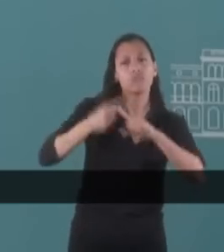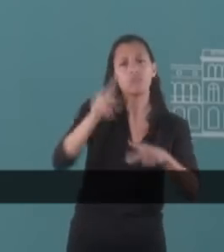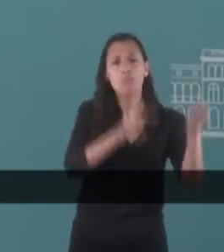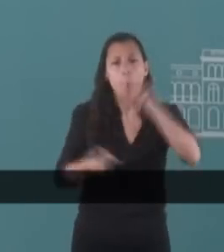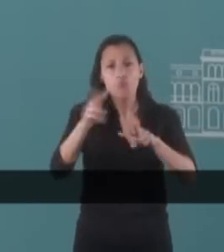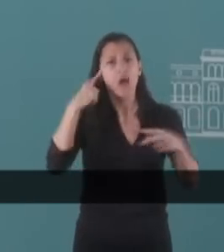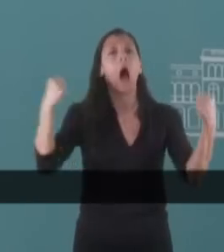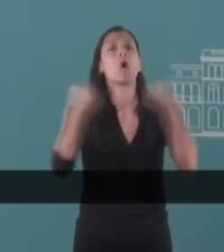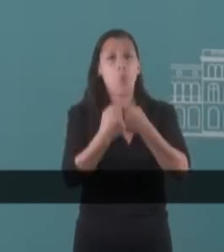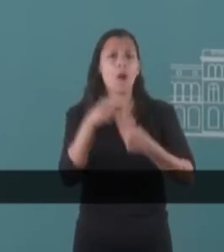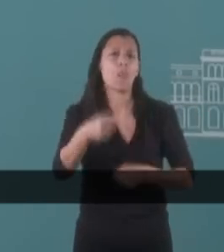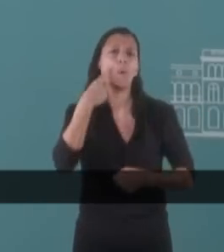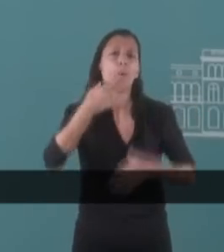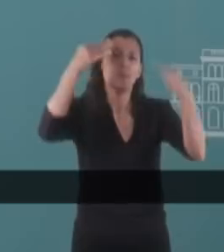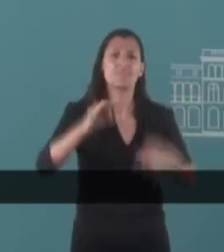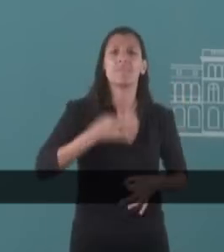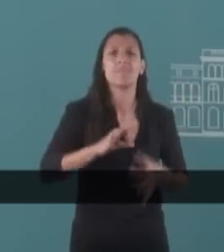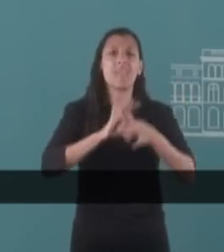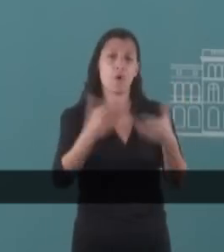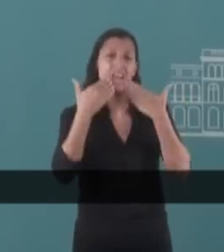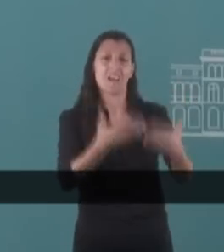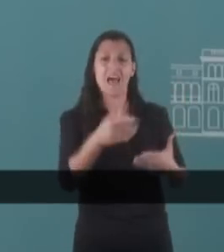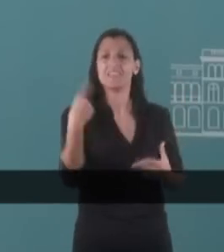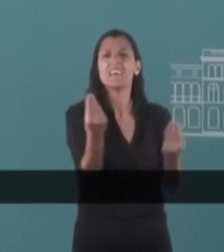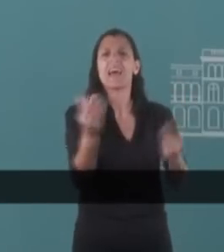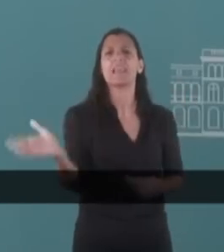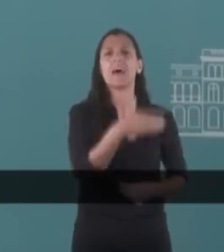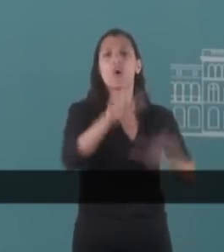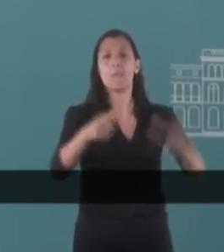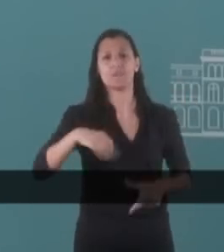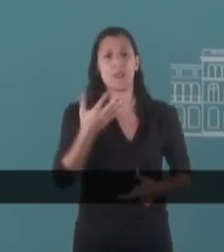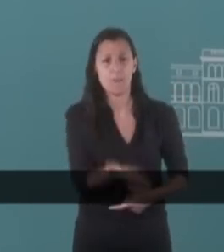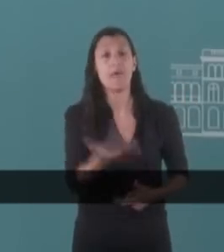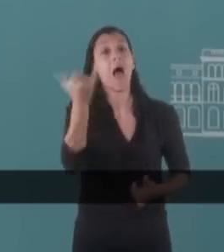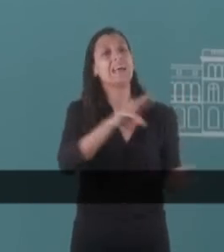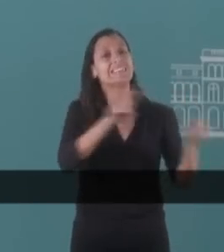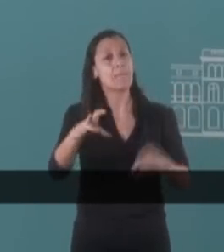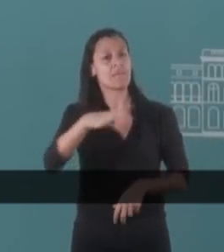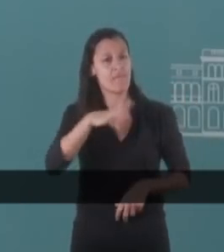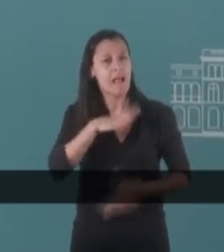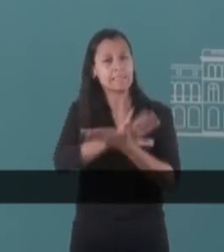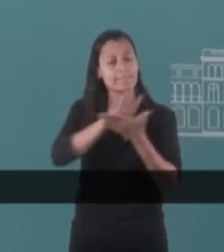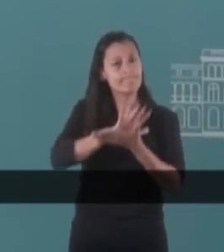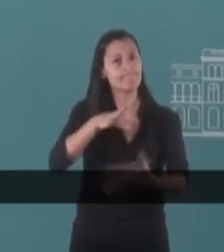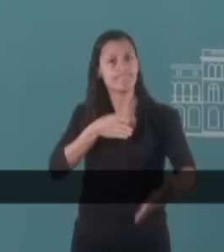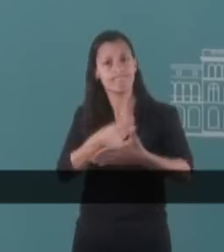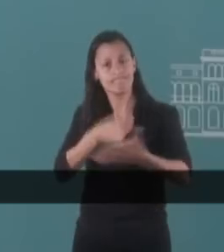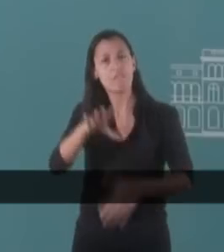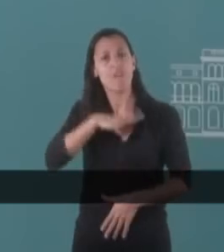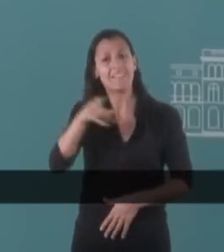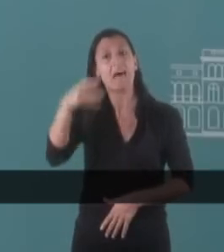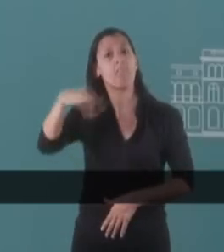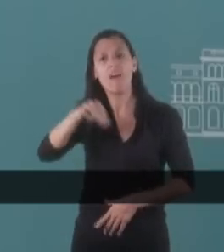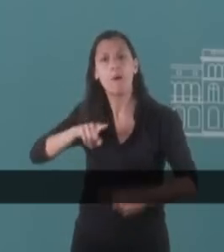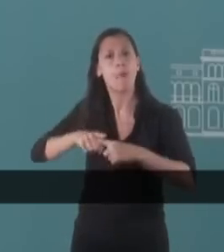en democracia, la democracia ha mejorado la vida de los argentinos y de las argentinas, pero hay muchísimos temas que todavía quedan pendientes y que tienen que ser políticas de